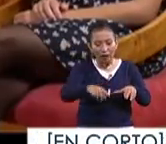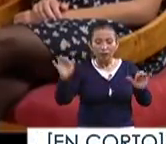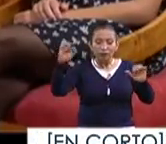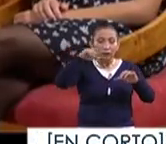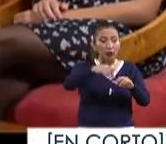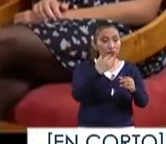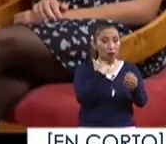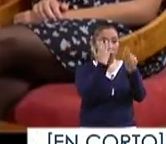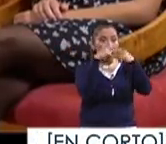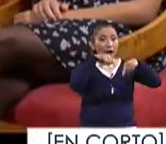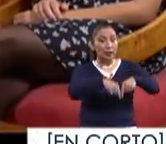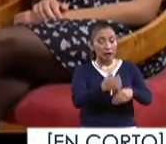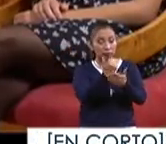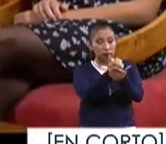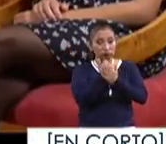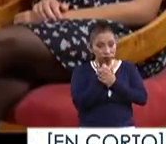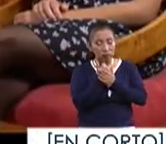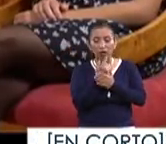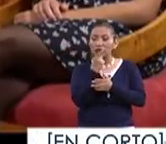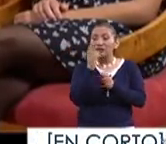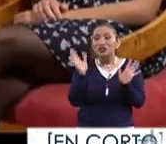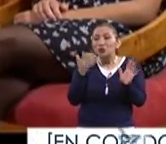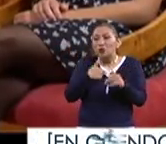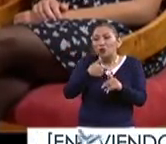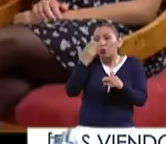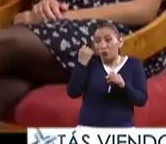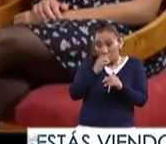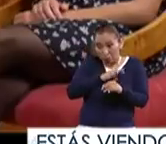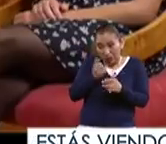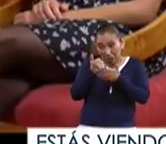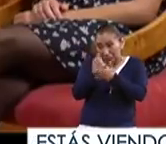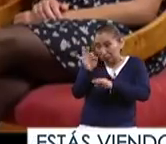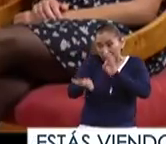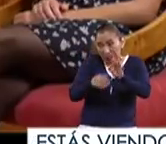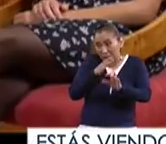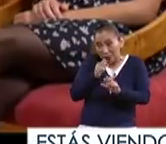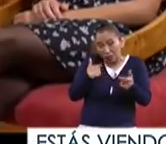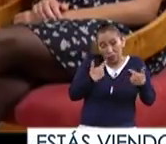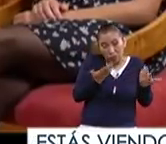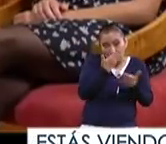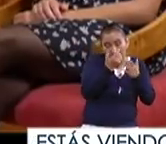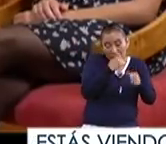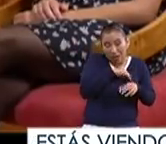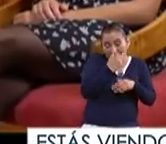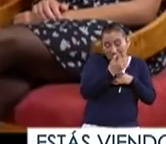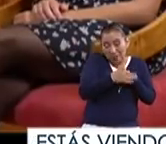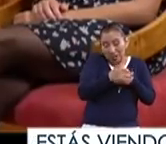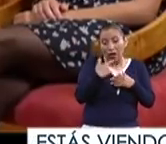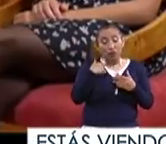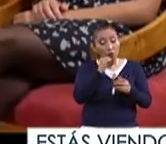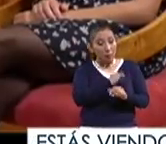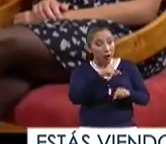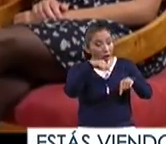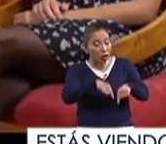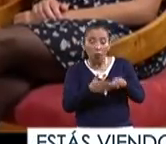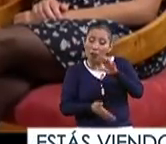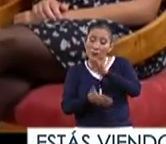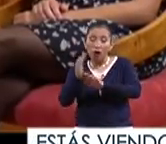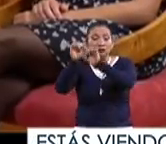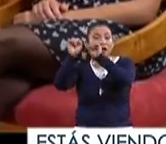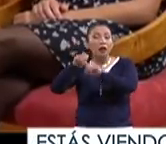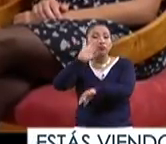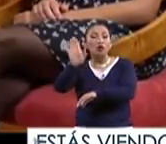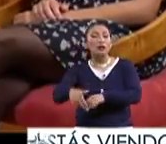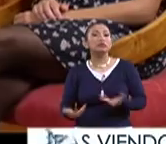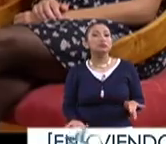decía, me atiendo aquí. Le decía yo, es que yo no soy capaz de poderte atender, soy un pasante. O me operas aquí, o me regreso a